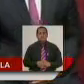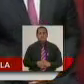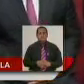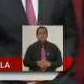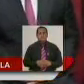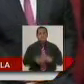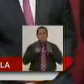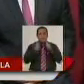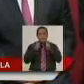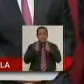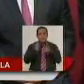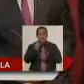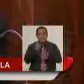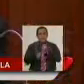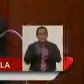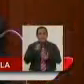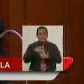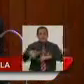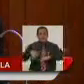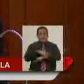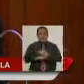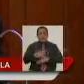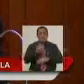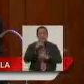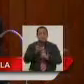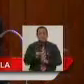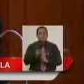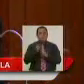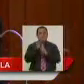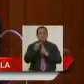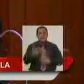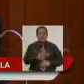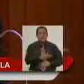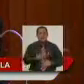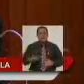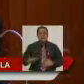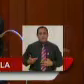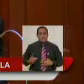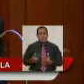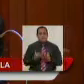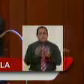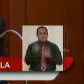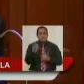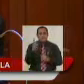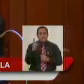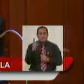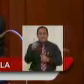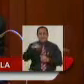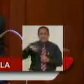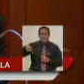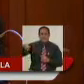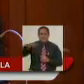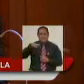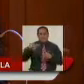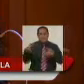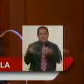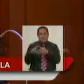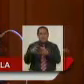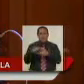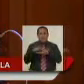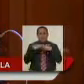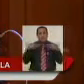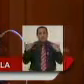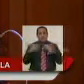La seguridad ciudadana ha sido y es una prioridad para el gobierno. La delincuencia y el crimen impune corroen